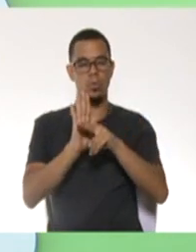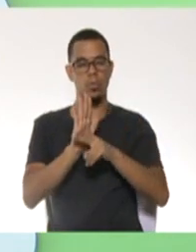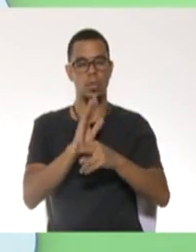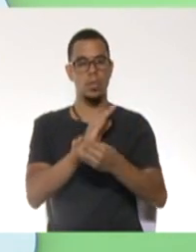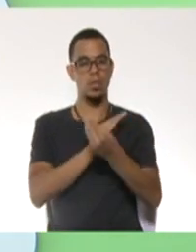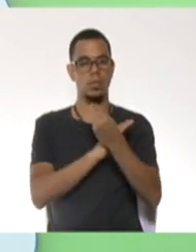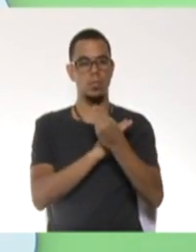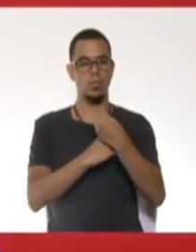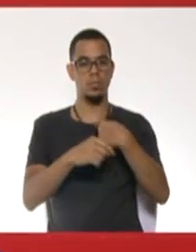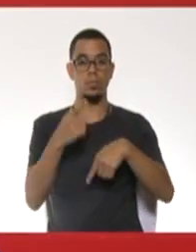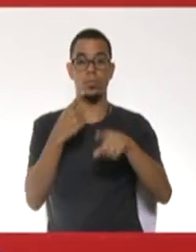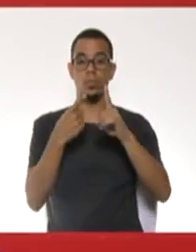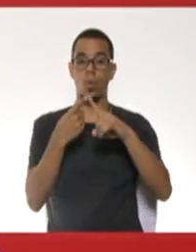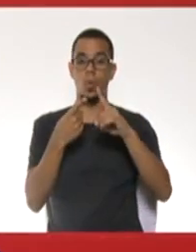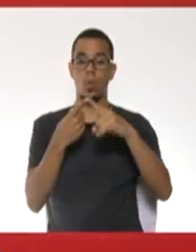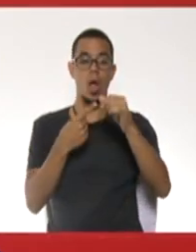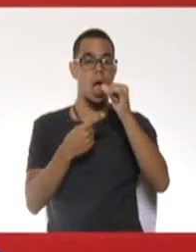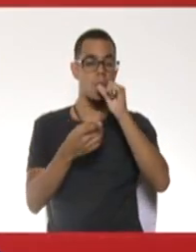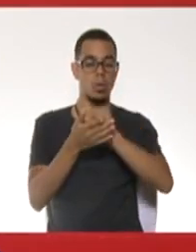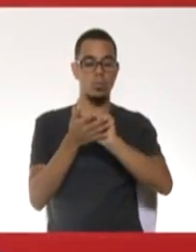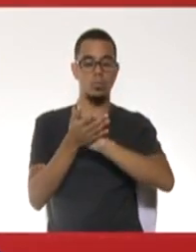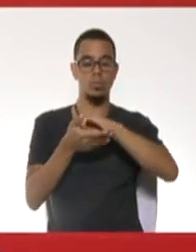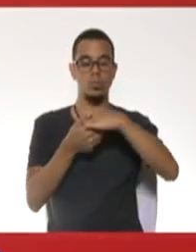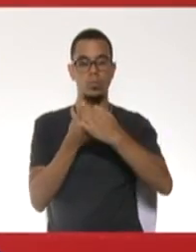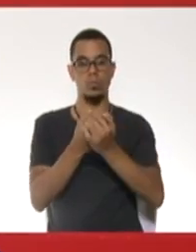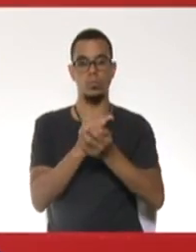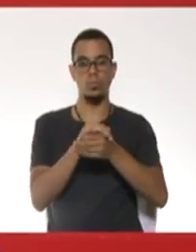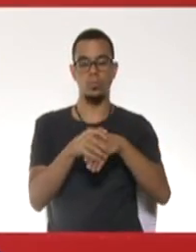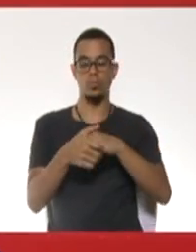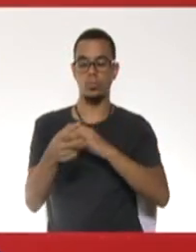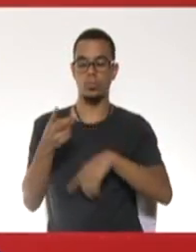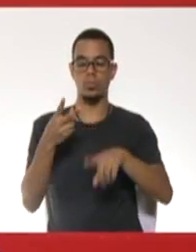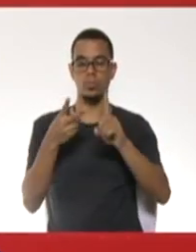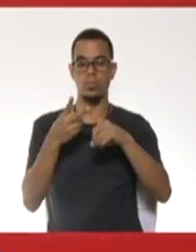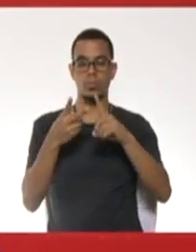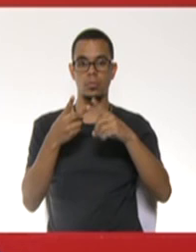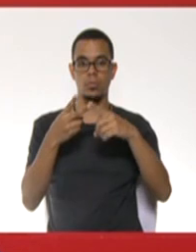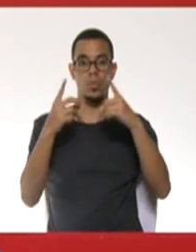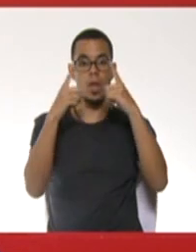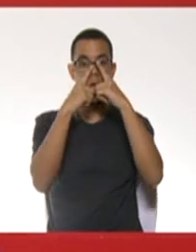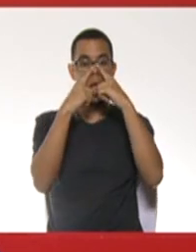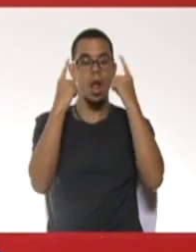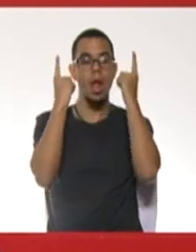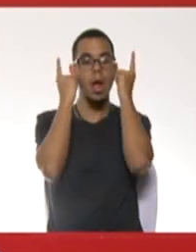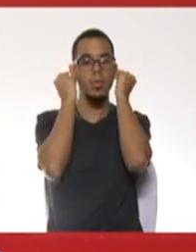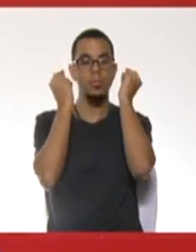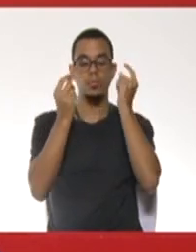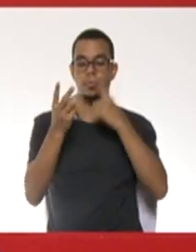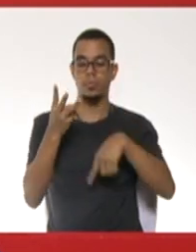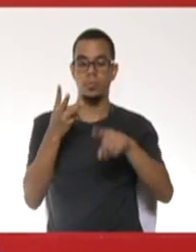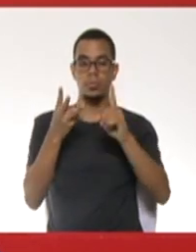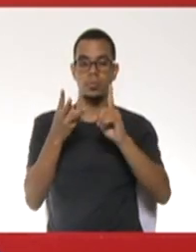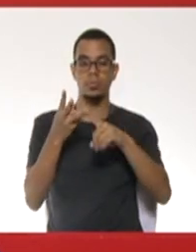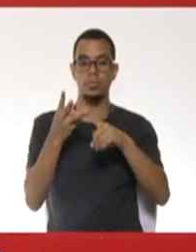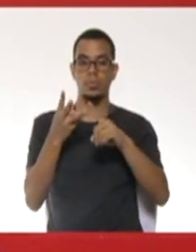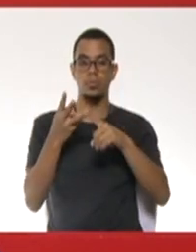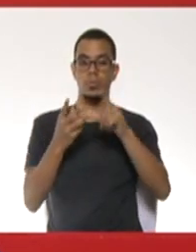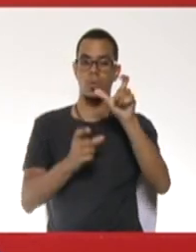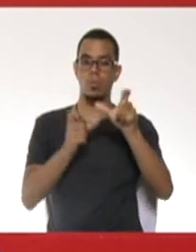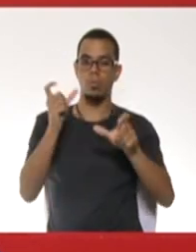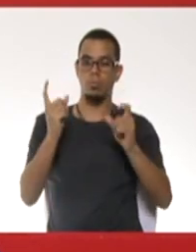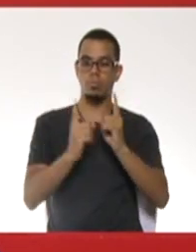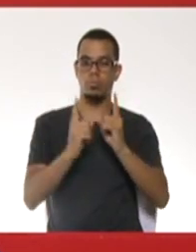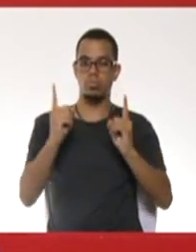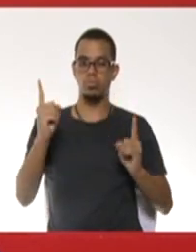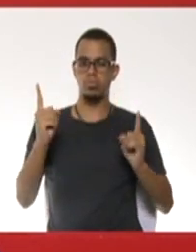bioseguridad. El lavado frecuentemente de nuestras manos con agua y jabón. El uso correcto del tapabocas o mascarilla y evitar